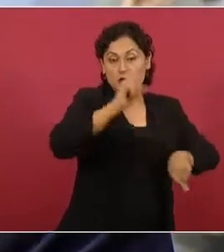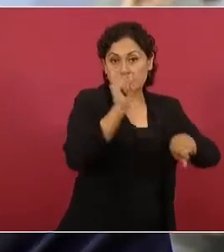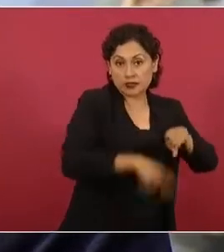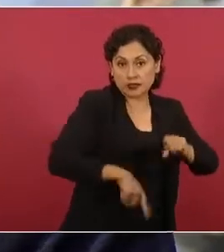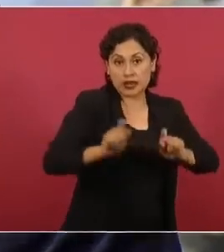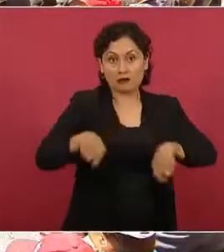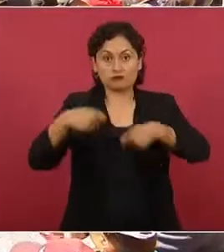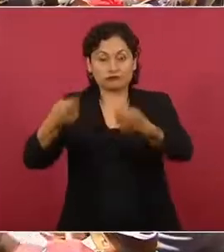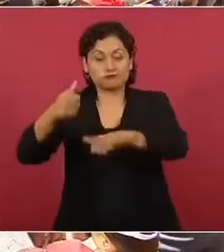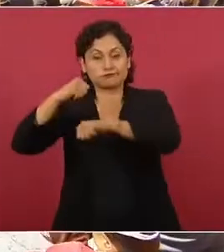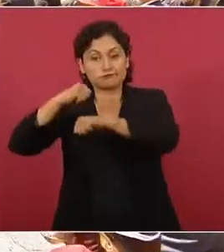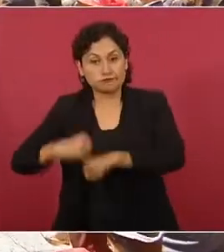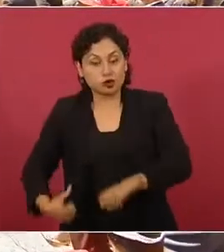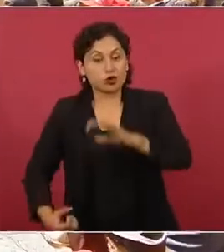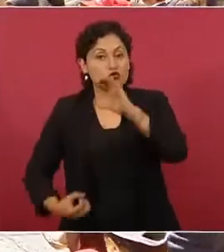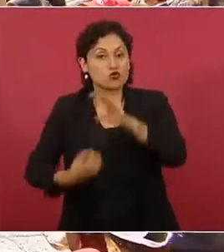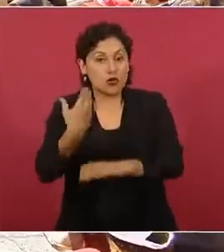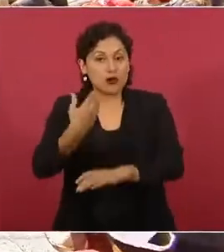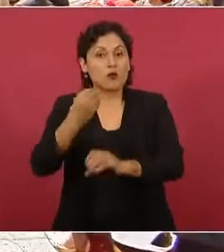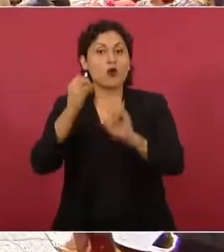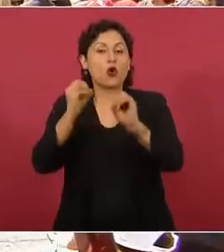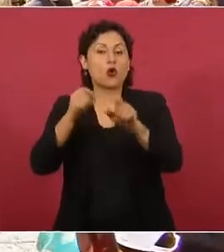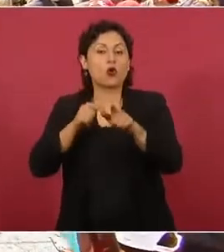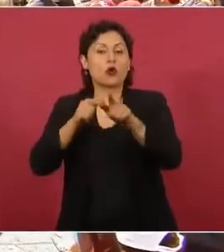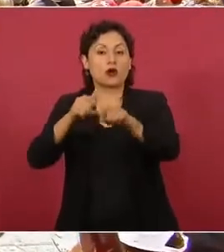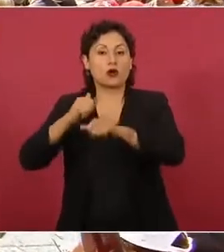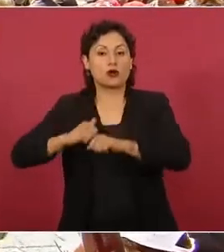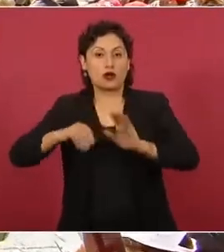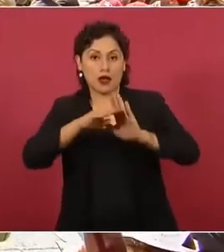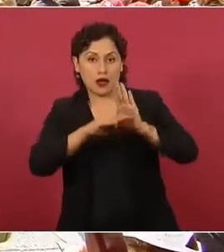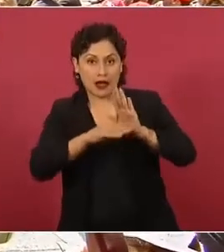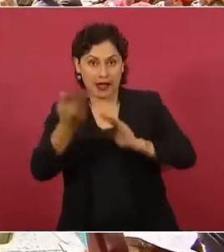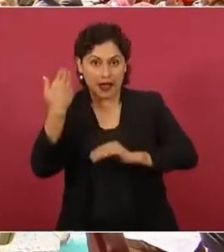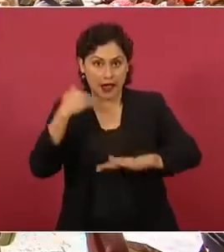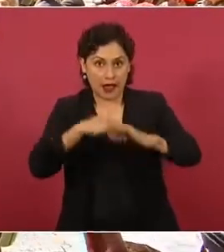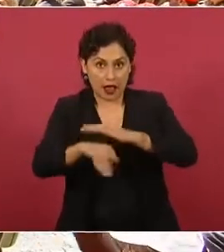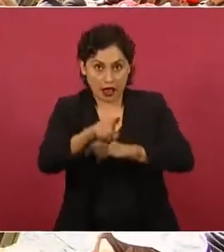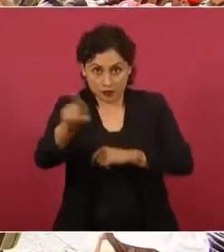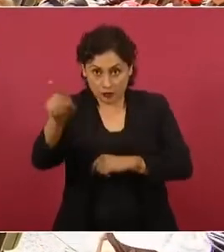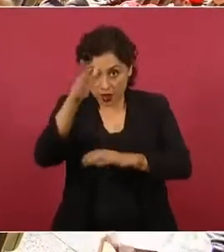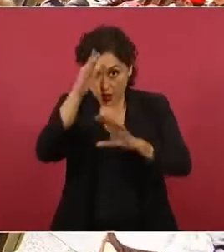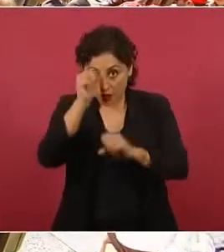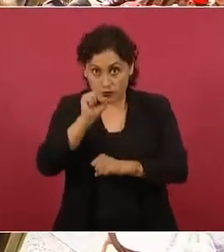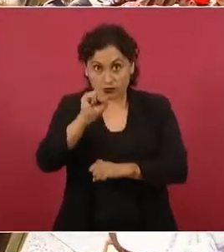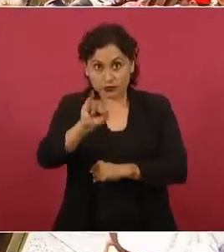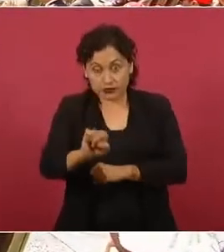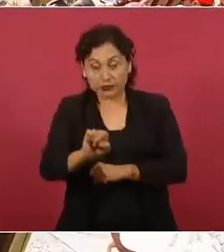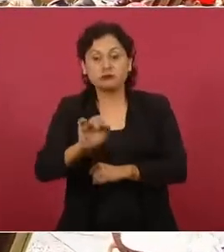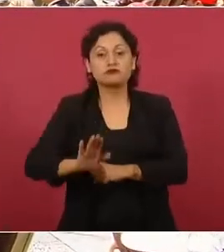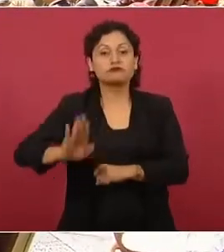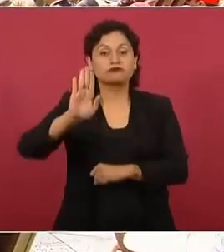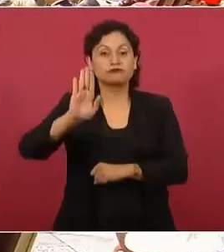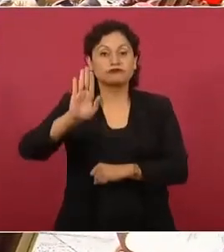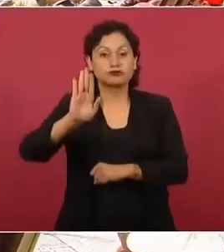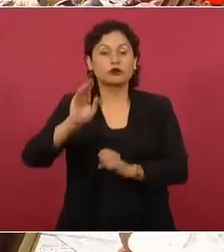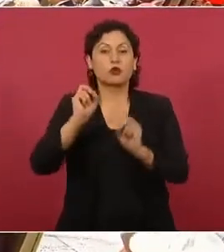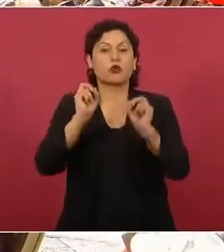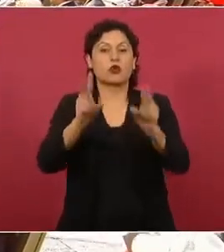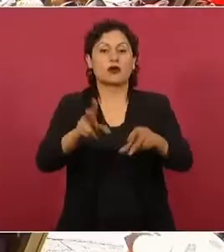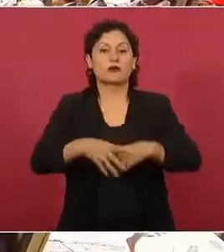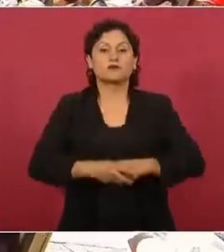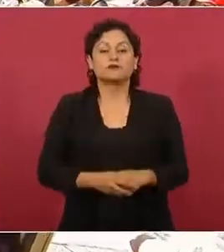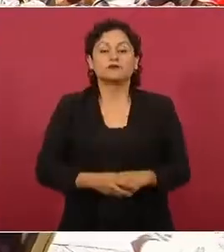correspondientes. Síbanse levantar la mano en caso de que estén de acuerdo. Bien, ha sido aprobado. Y